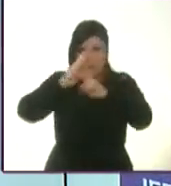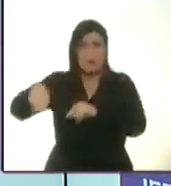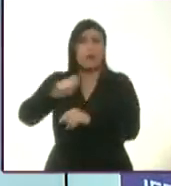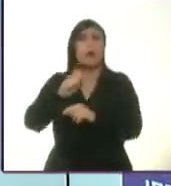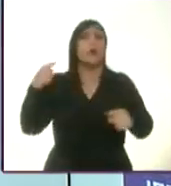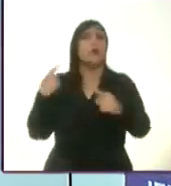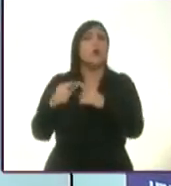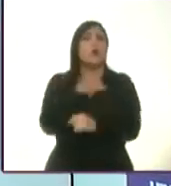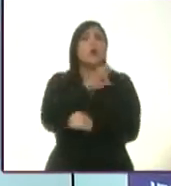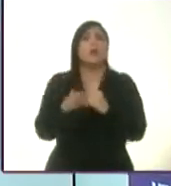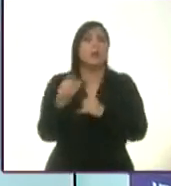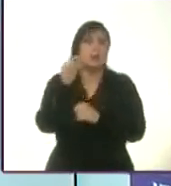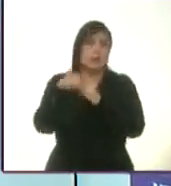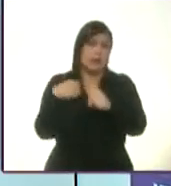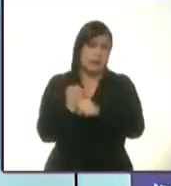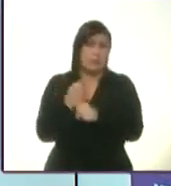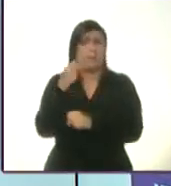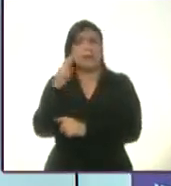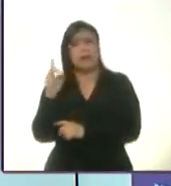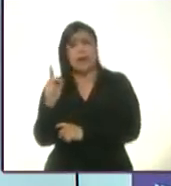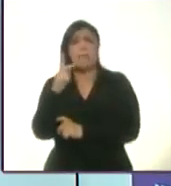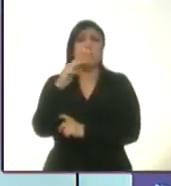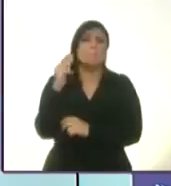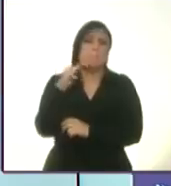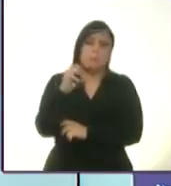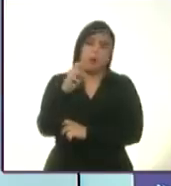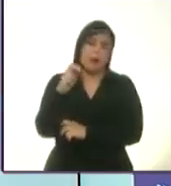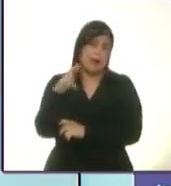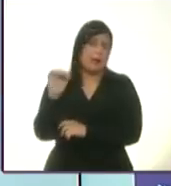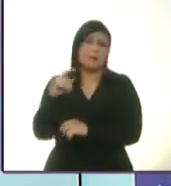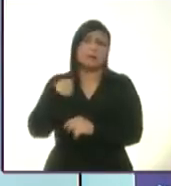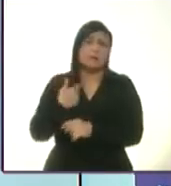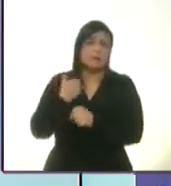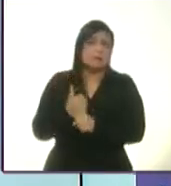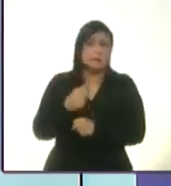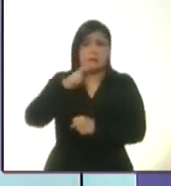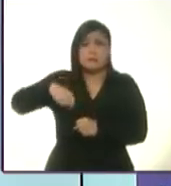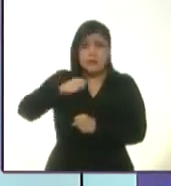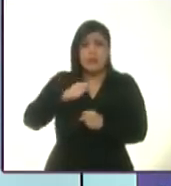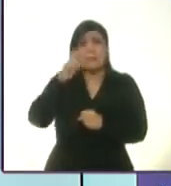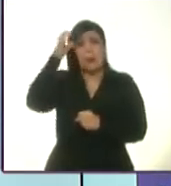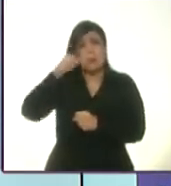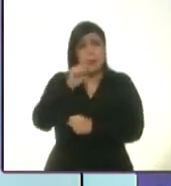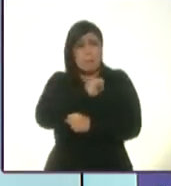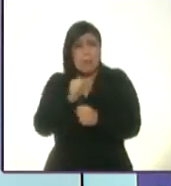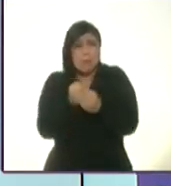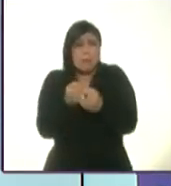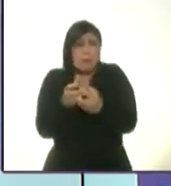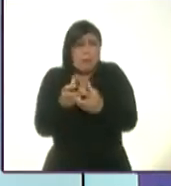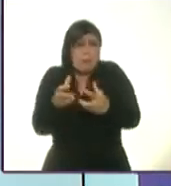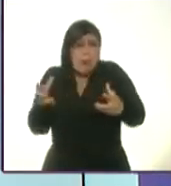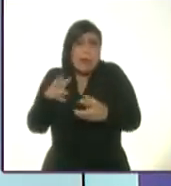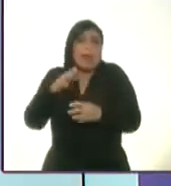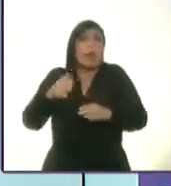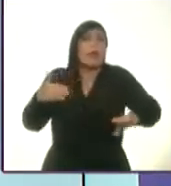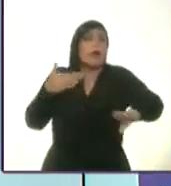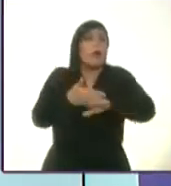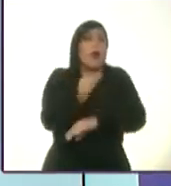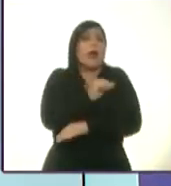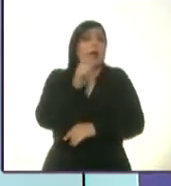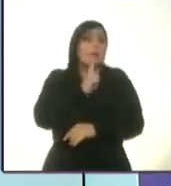pere de que son lo mismo nos han hecho sufrir a todos el crimen no deja de subir especialmente contra las mujeres el